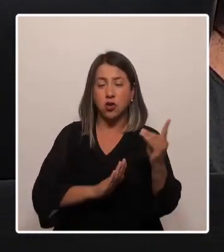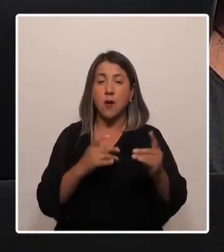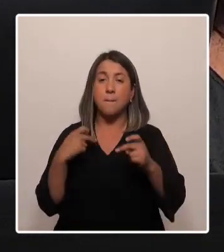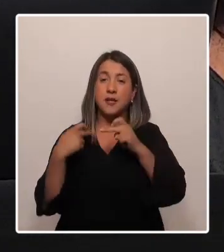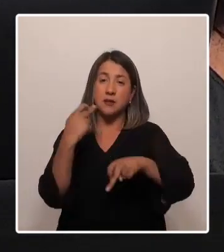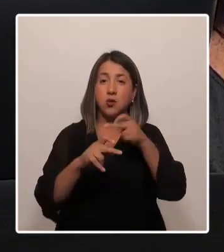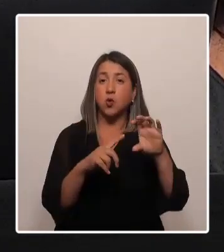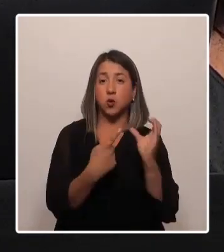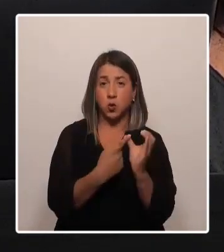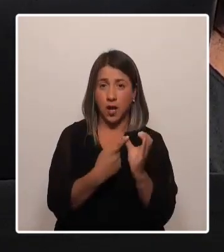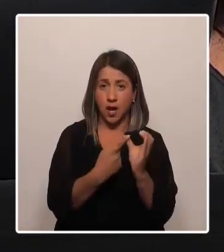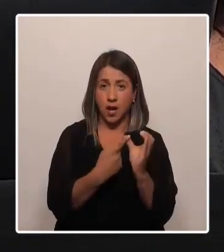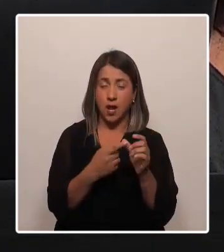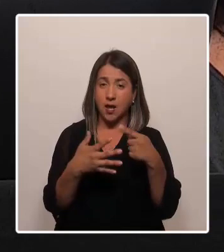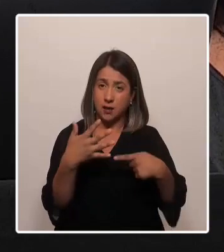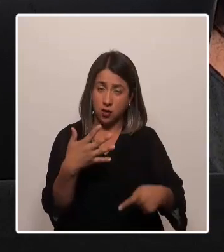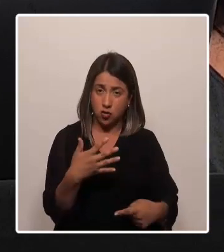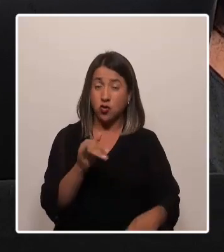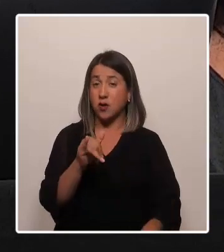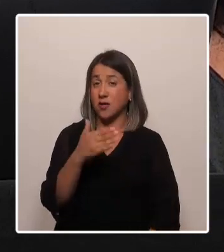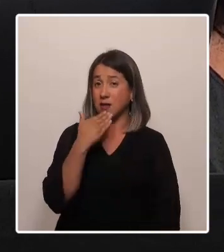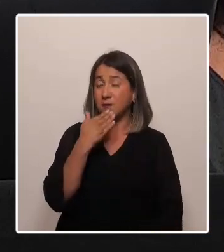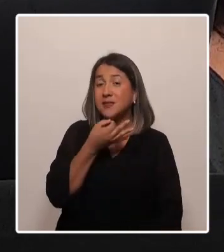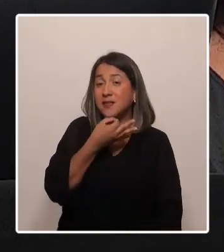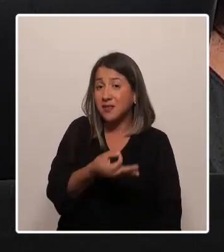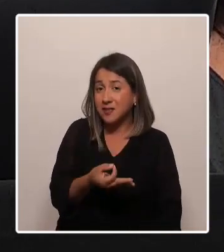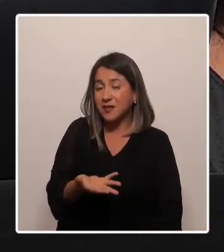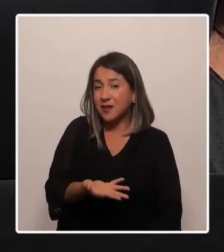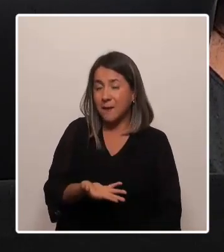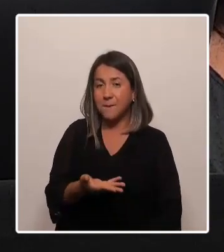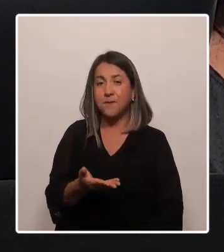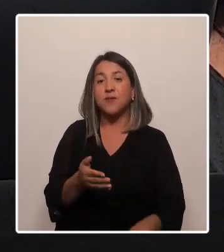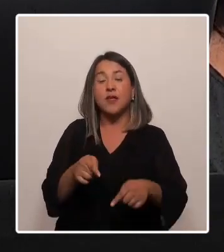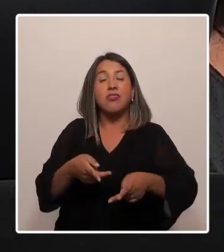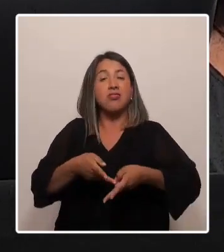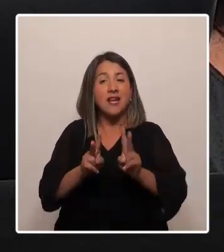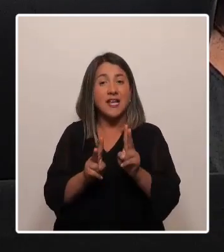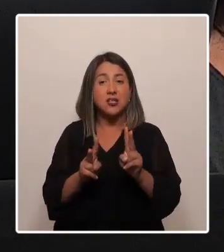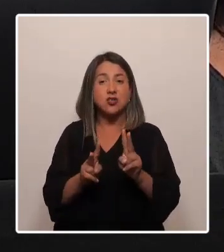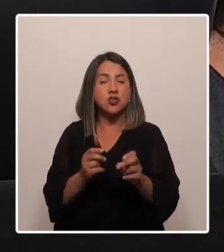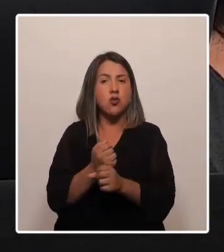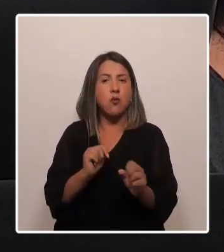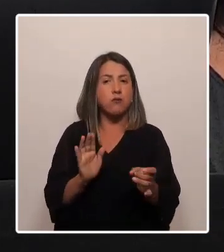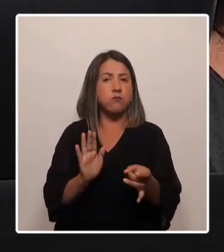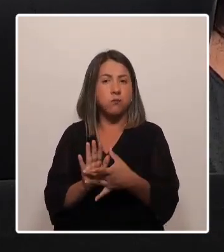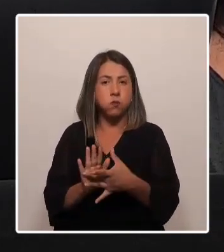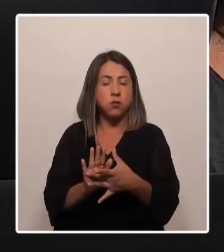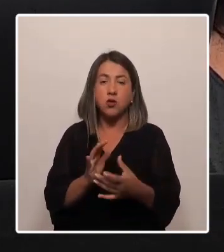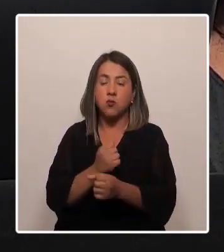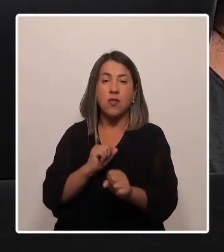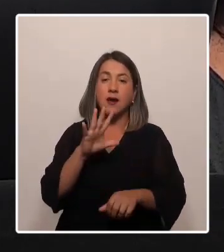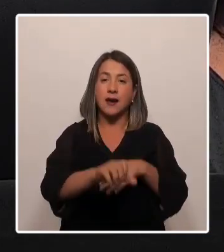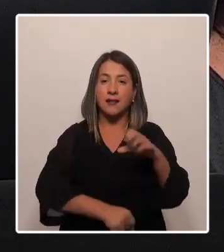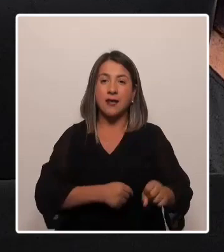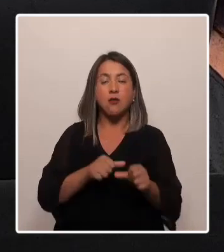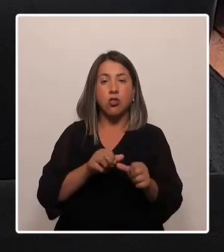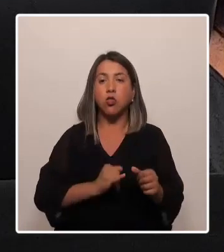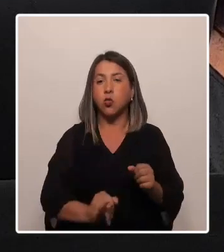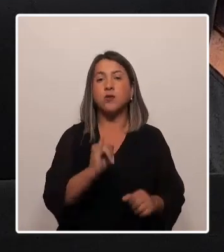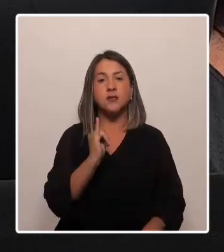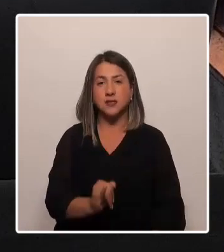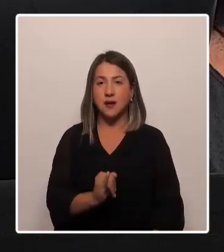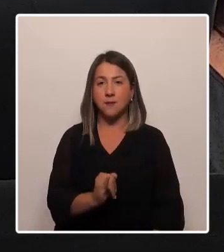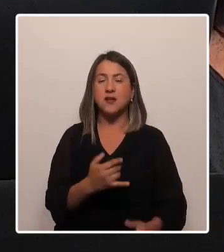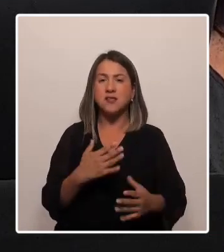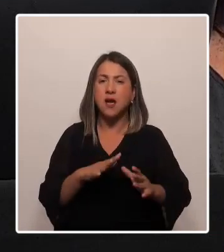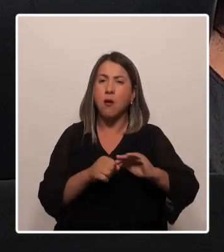inmaterial, entre otros. También se dice que estos son derechos inviolables, inembargables e imprescriptibles. Ya se quisieran esa protección el resto